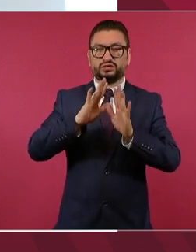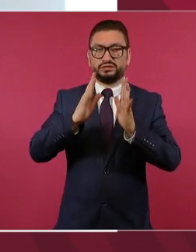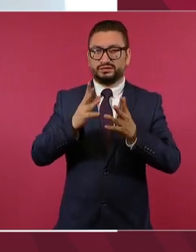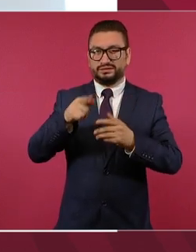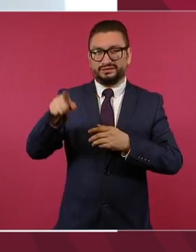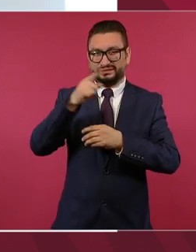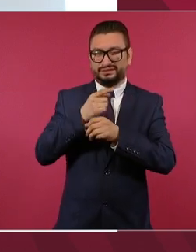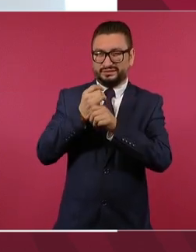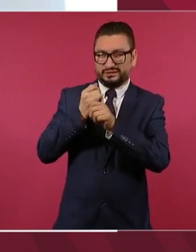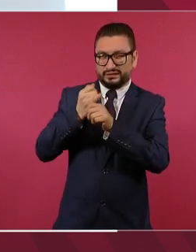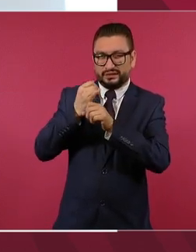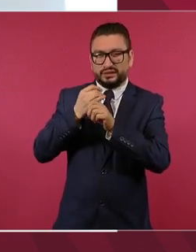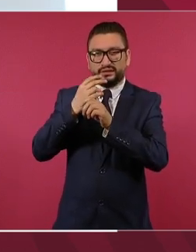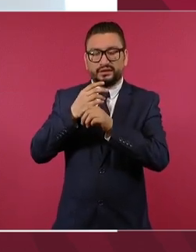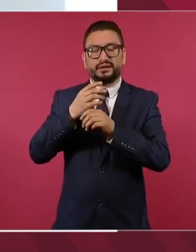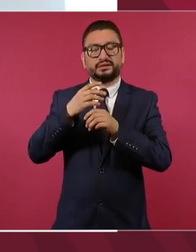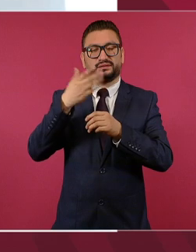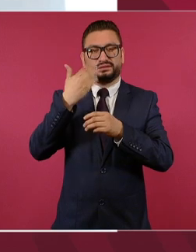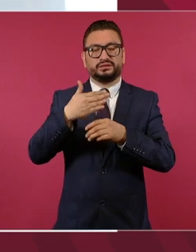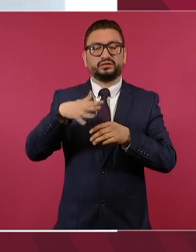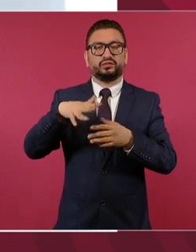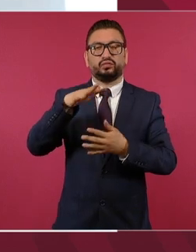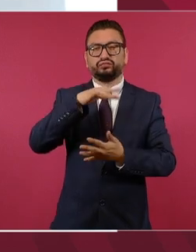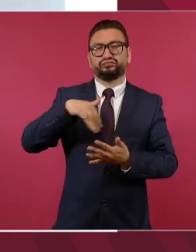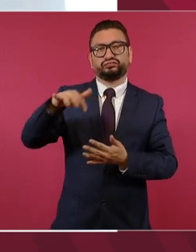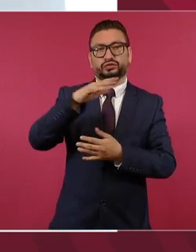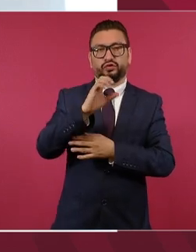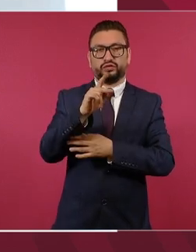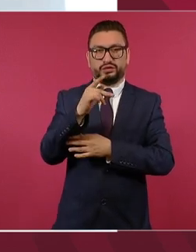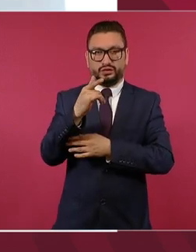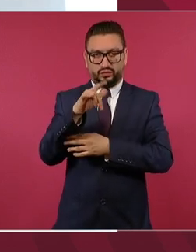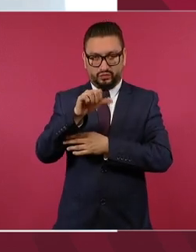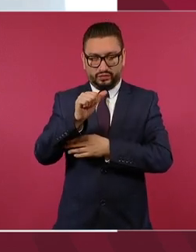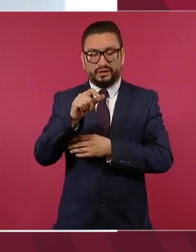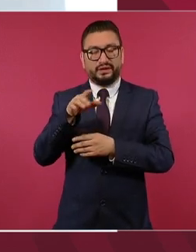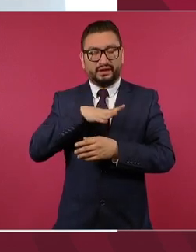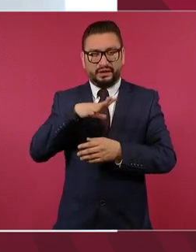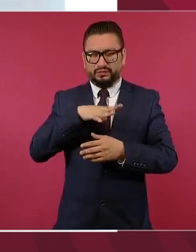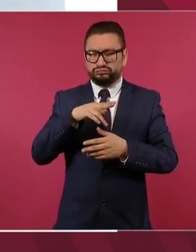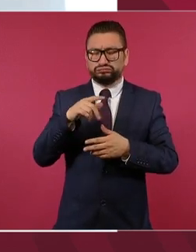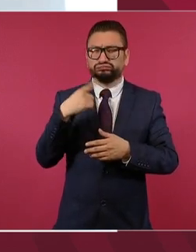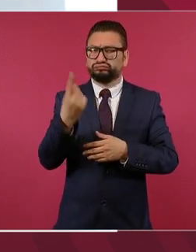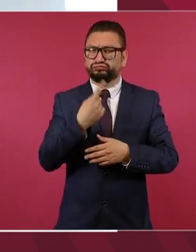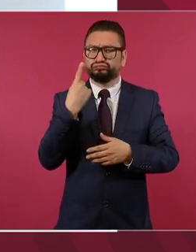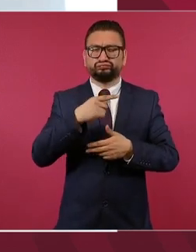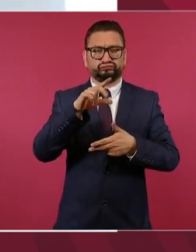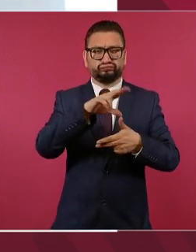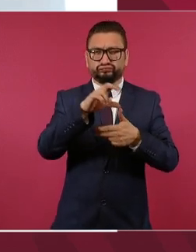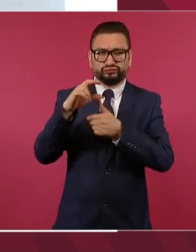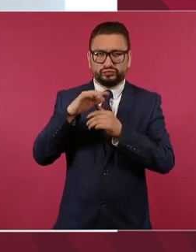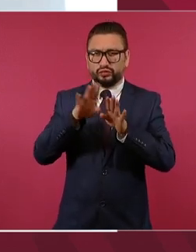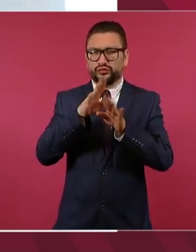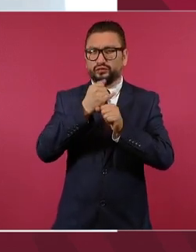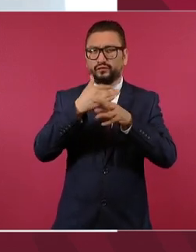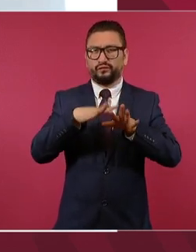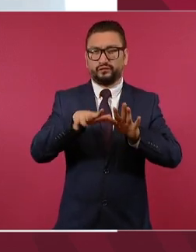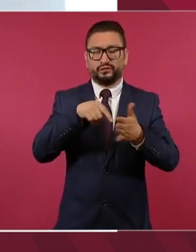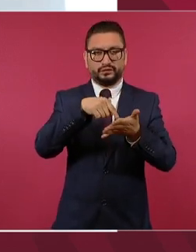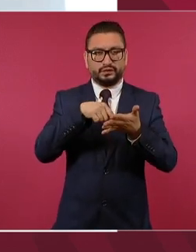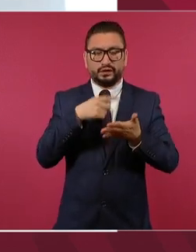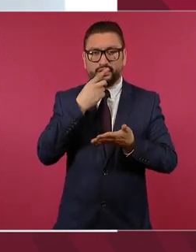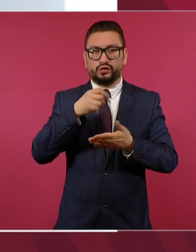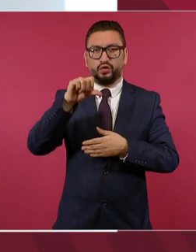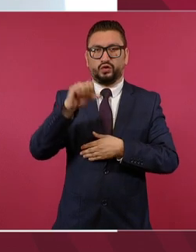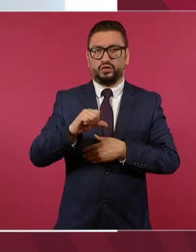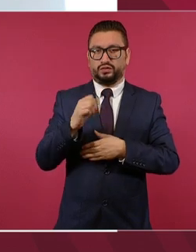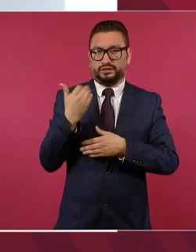Servicio Meteorológico Nacional y la CONAGUA. Nos informan con la información más reciente de hoy